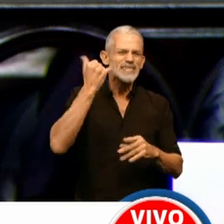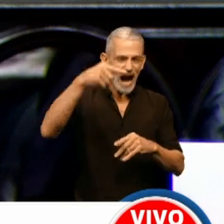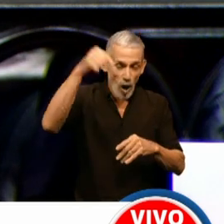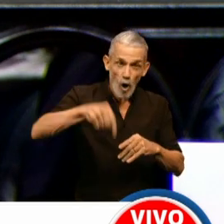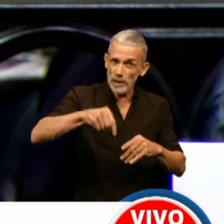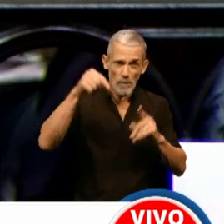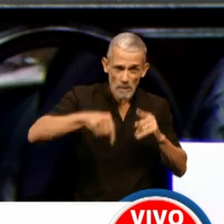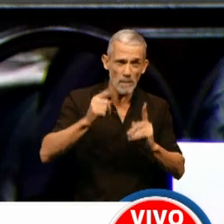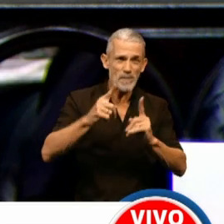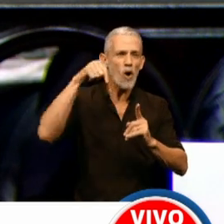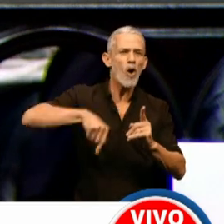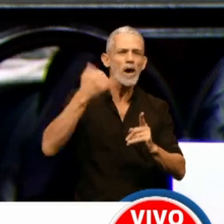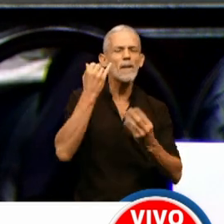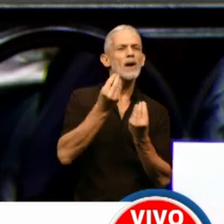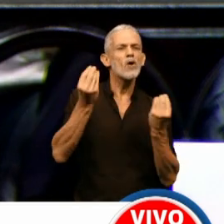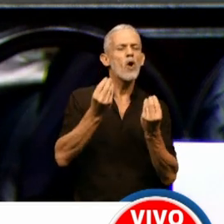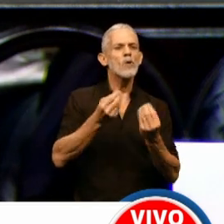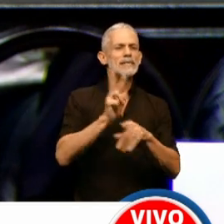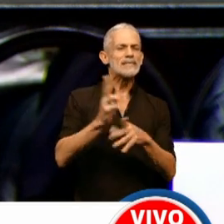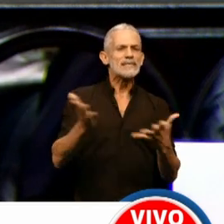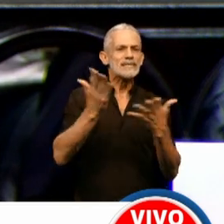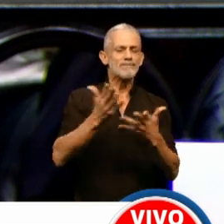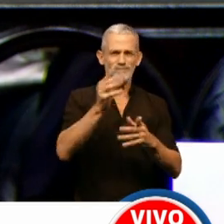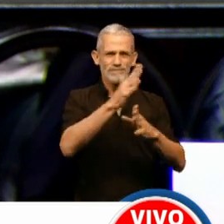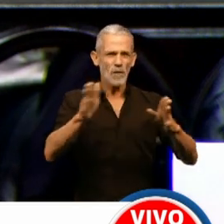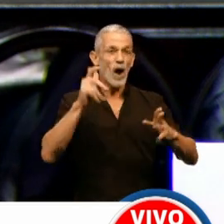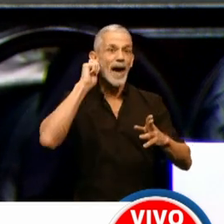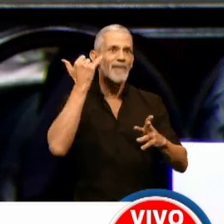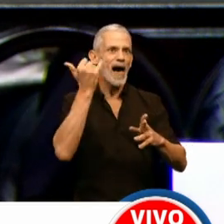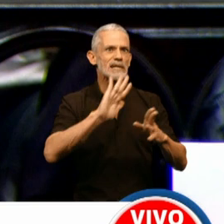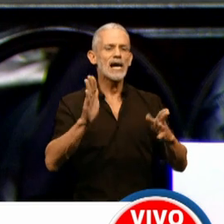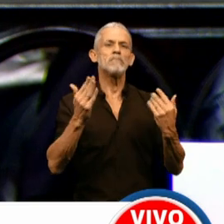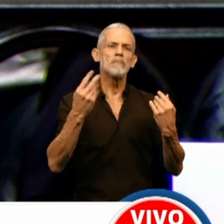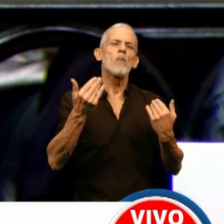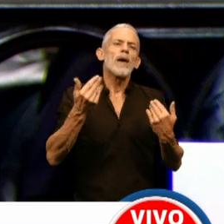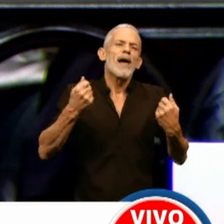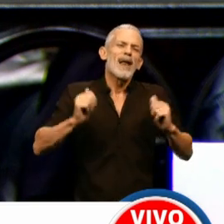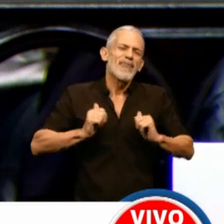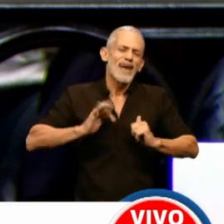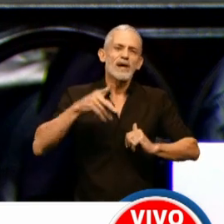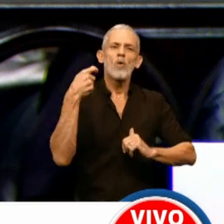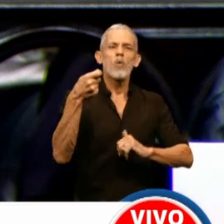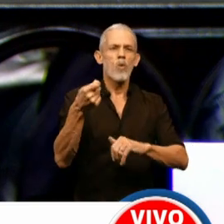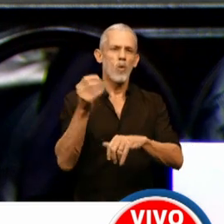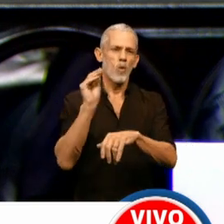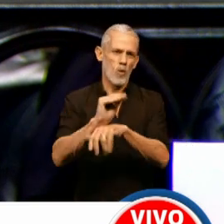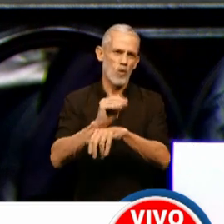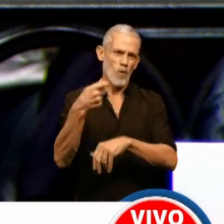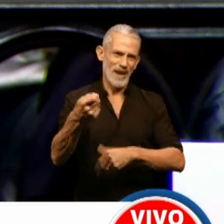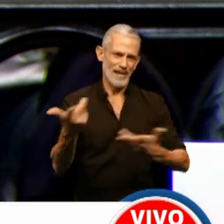ya hoy mismo a ver cómo hacemos para que aquellas que tienen esa edad empiecen a estar cubiertas por la previsión